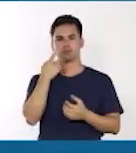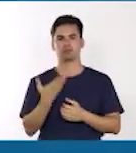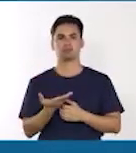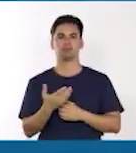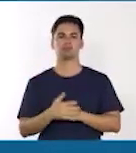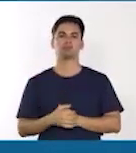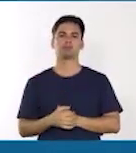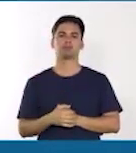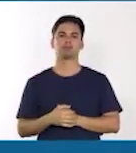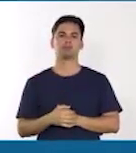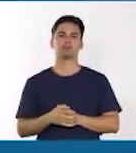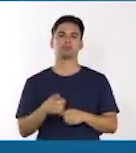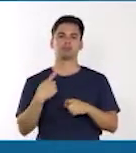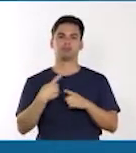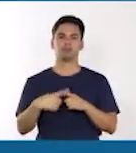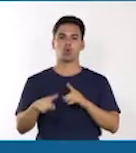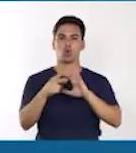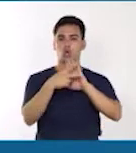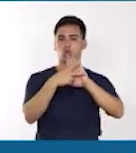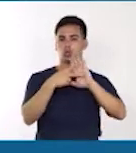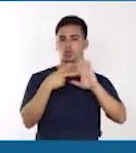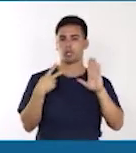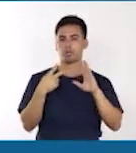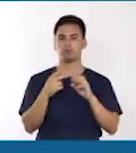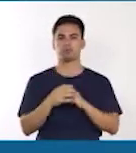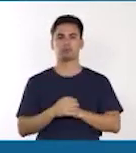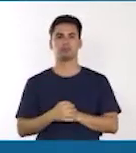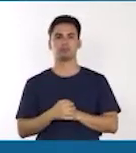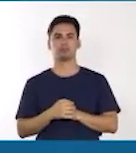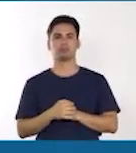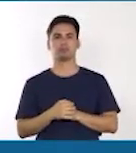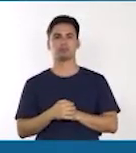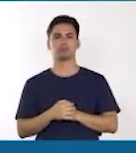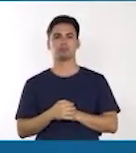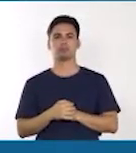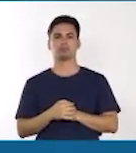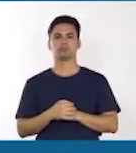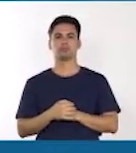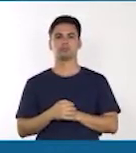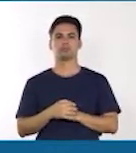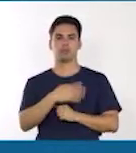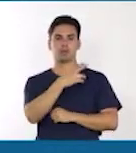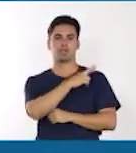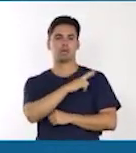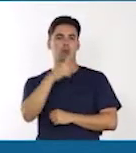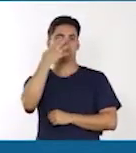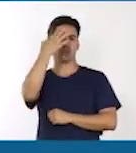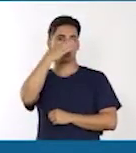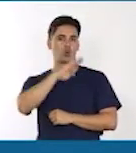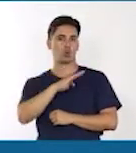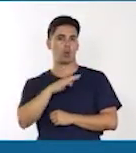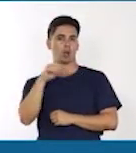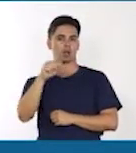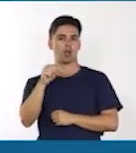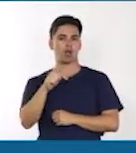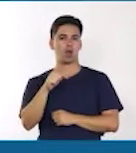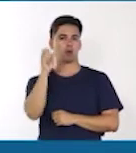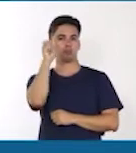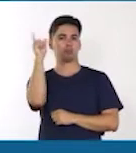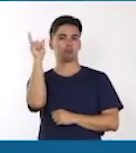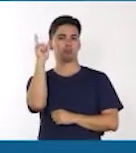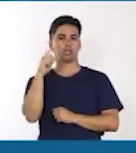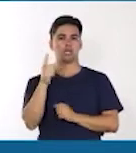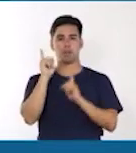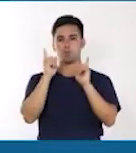En el otro tema, tenemos la estrategia política y de desarrollo socioeconómico de la Revolución Cubana en